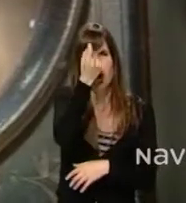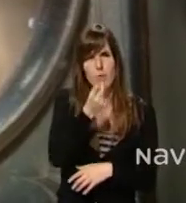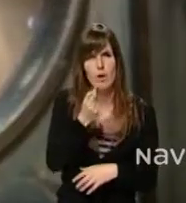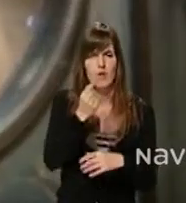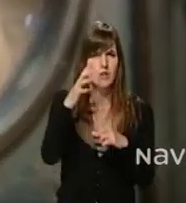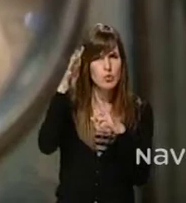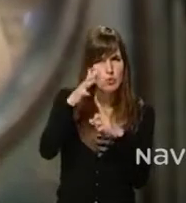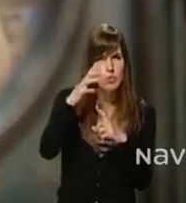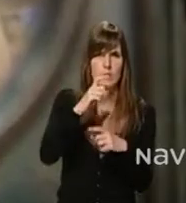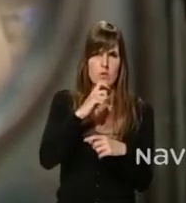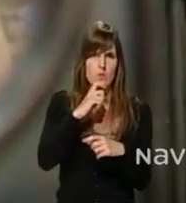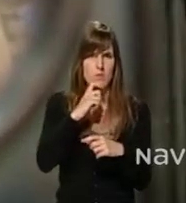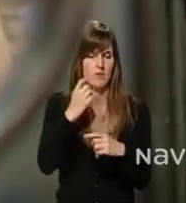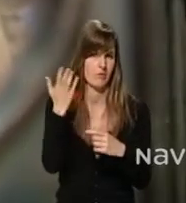con